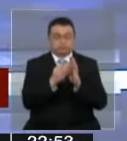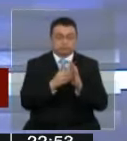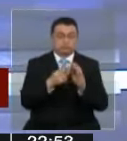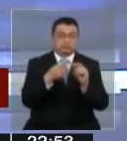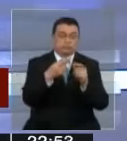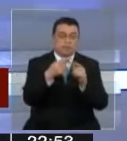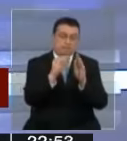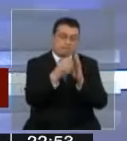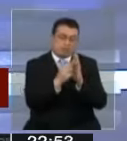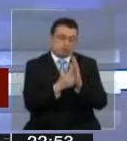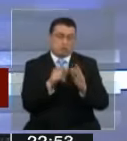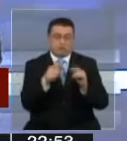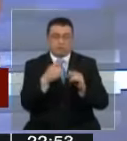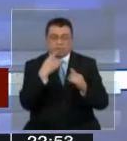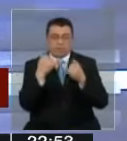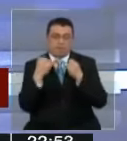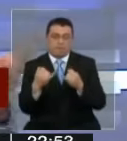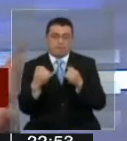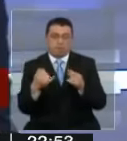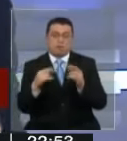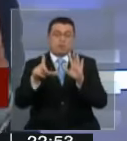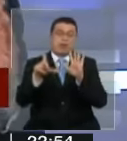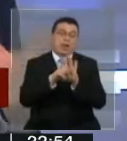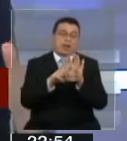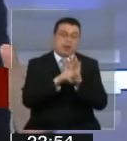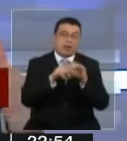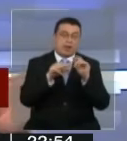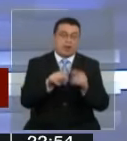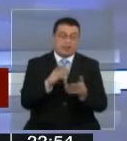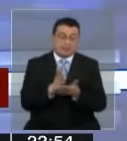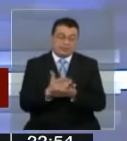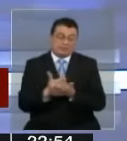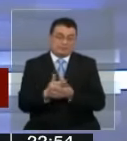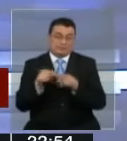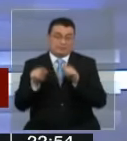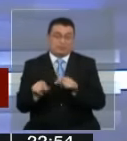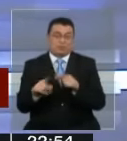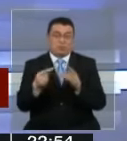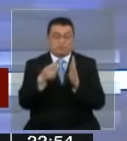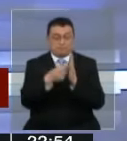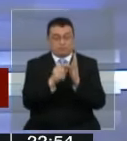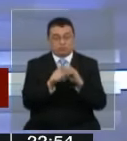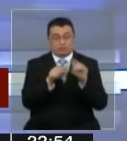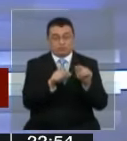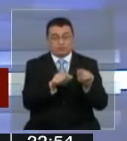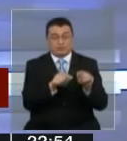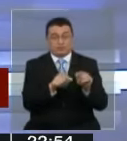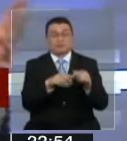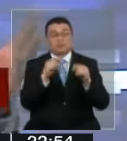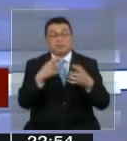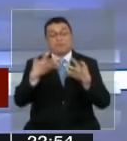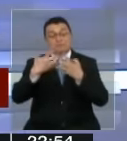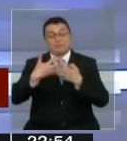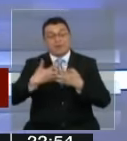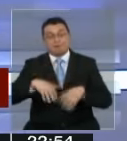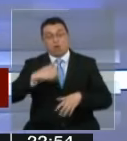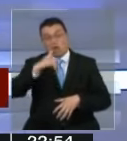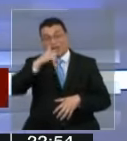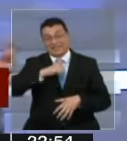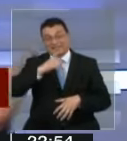manera también el detalle, entre comillas, la esencia estratégica que tiene un presupuesto de esta naturaleza, con mecanismos de